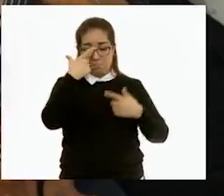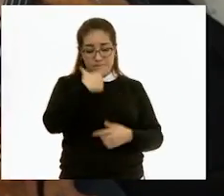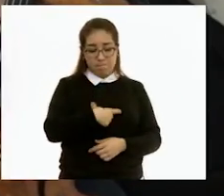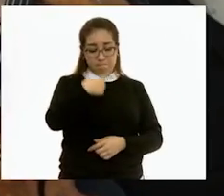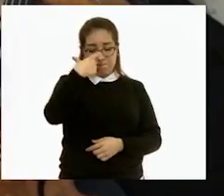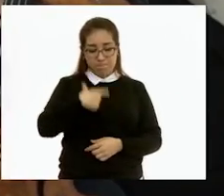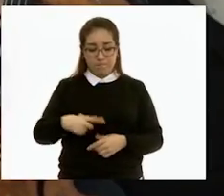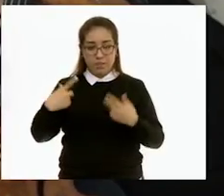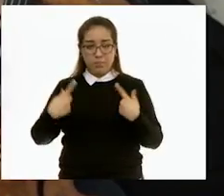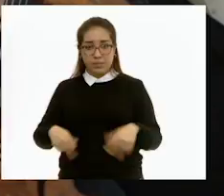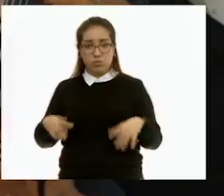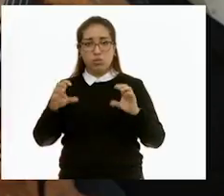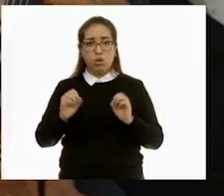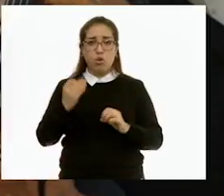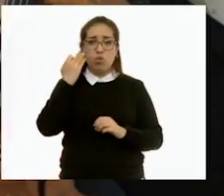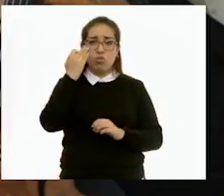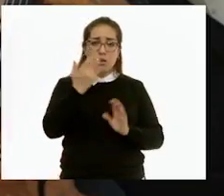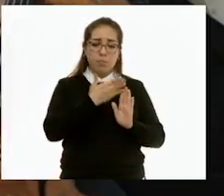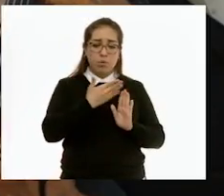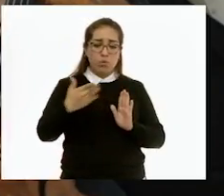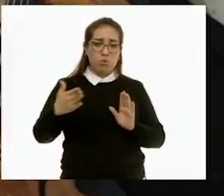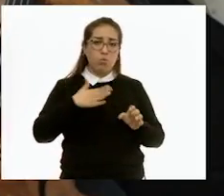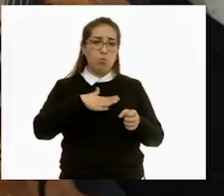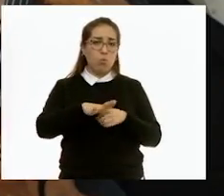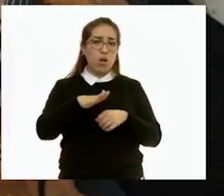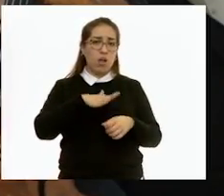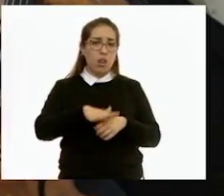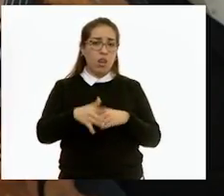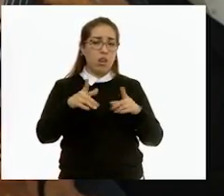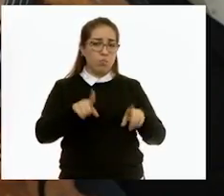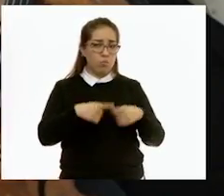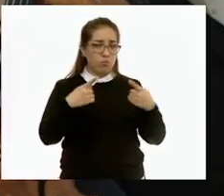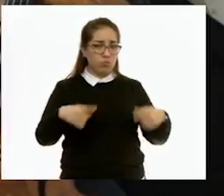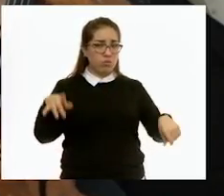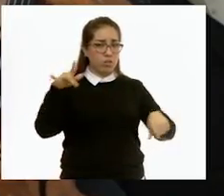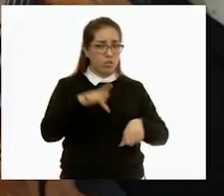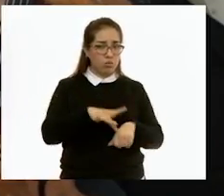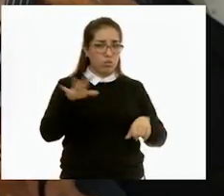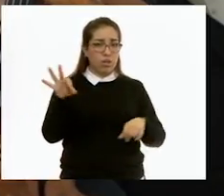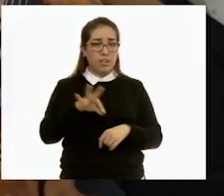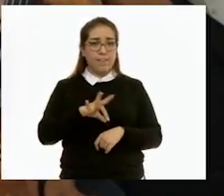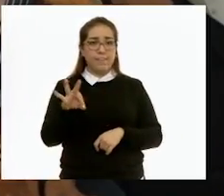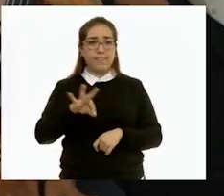época que queramos interpretar. Si queramos interpretar